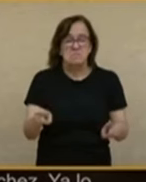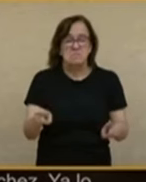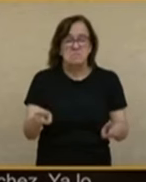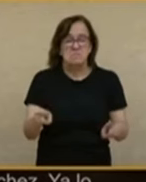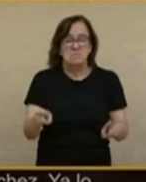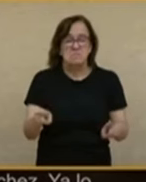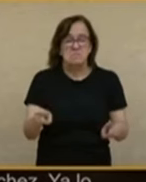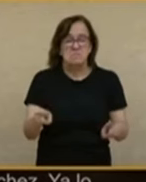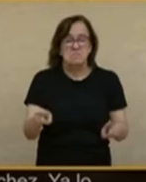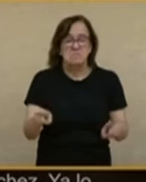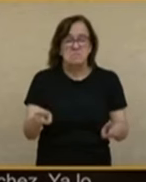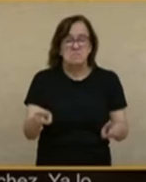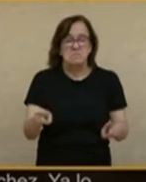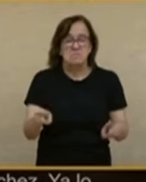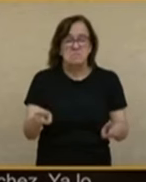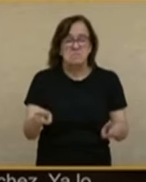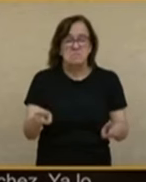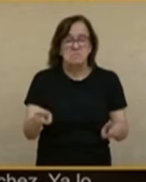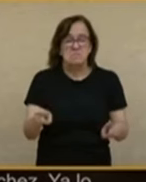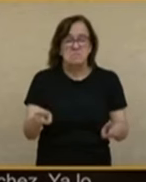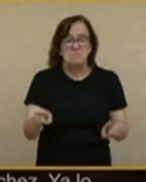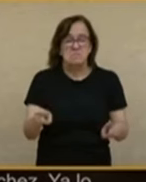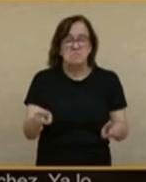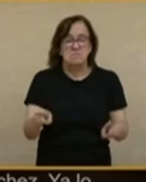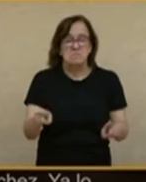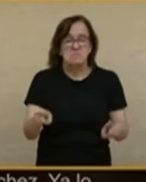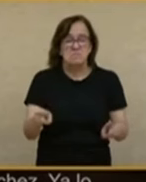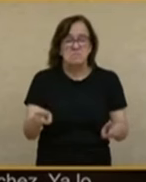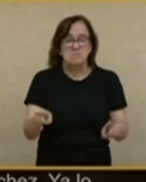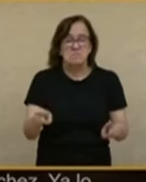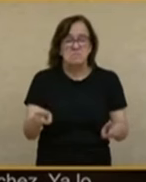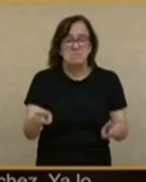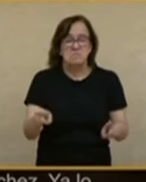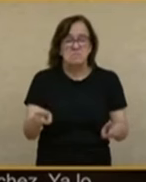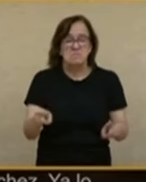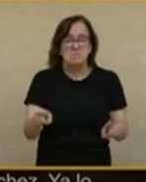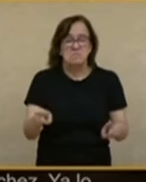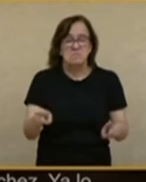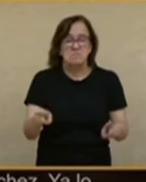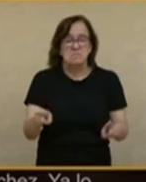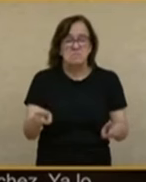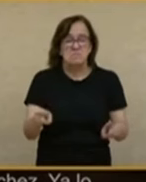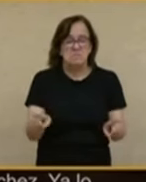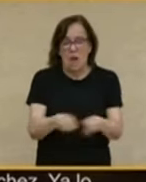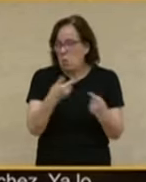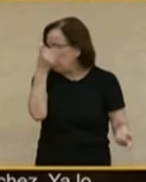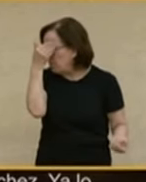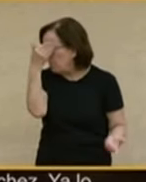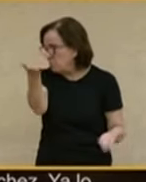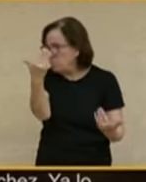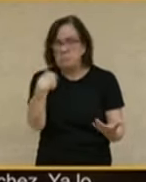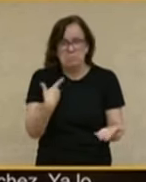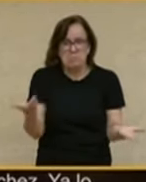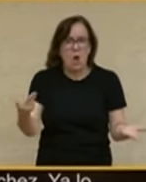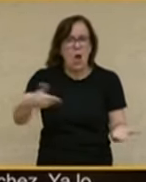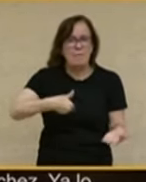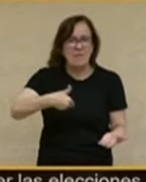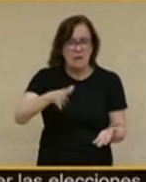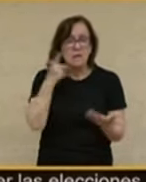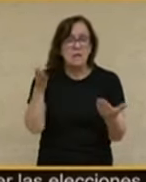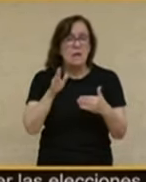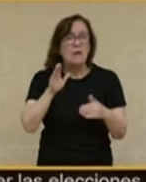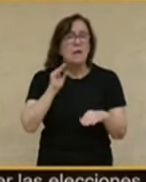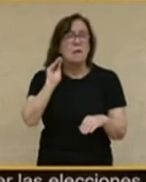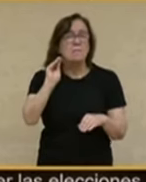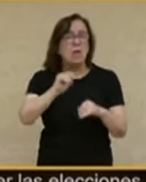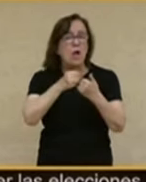o pornografiar, por así decirlo, el lenguaje para que quedasen más evidentes, ¿no? Pero la pregunta aún abierta es: